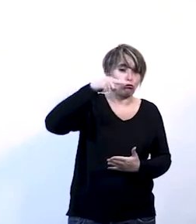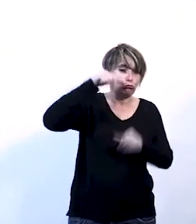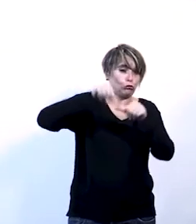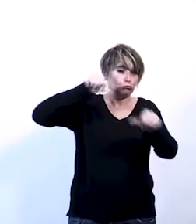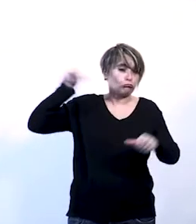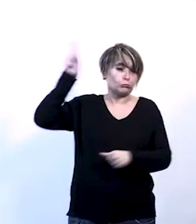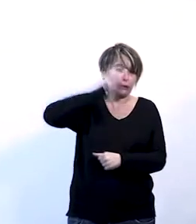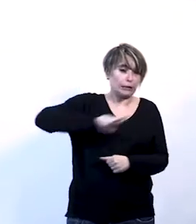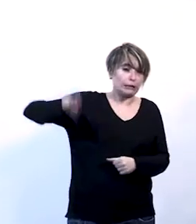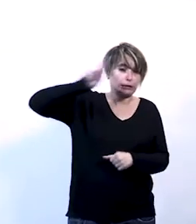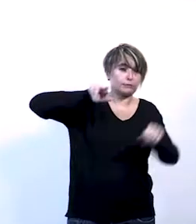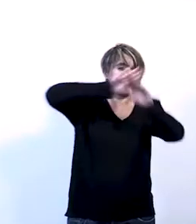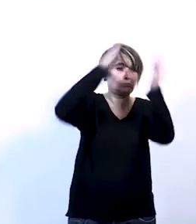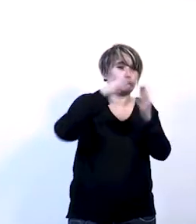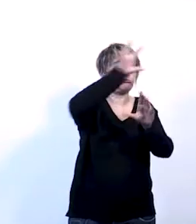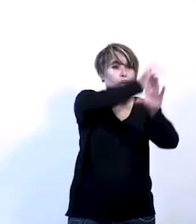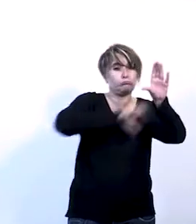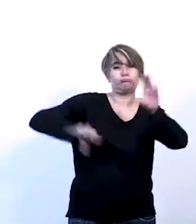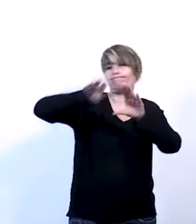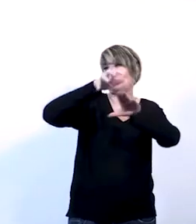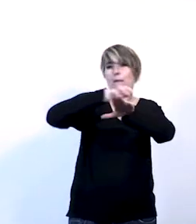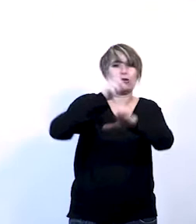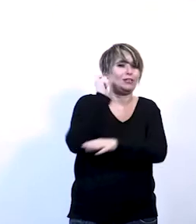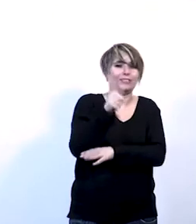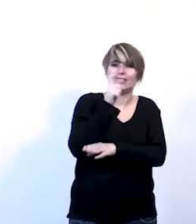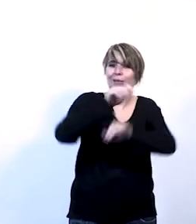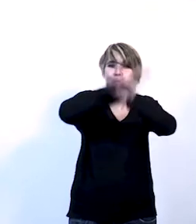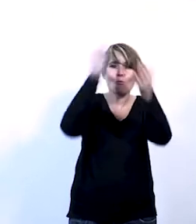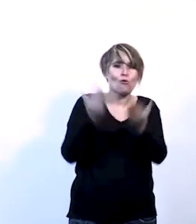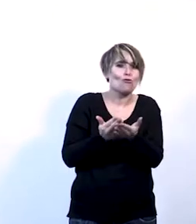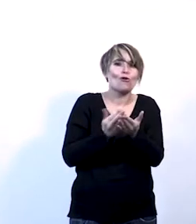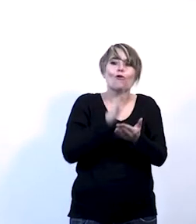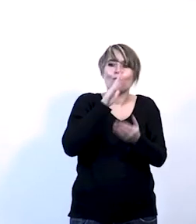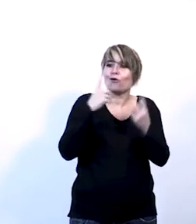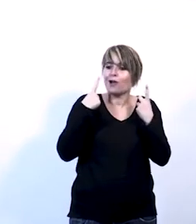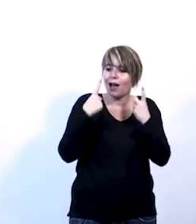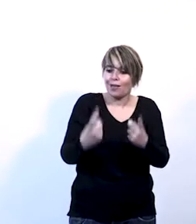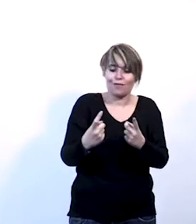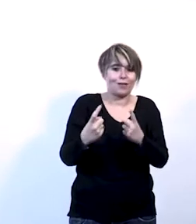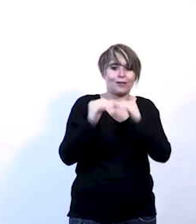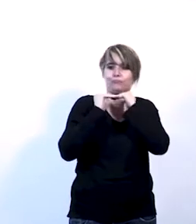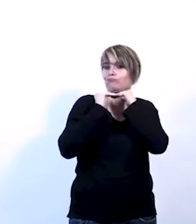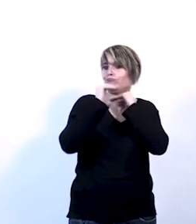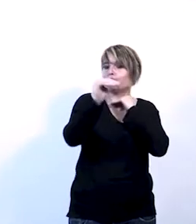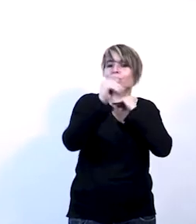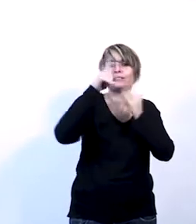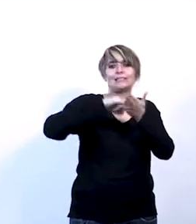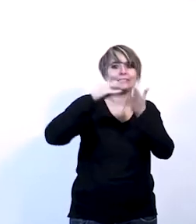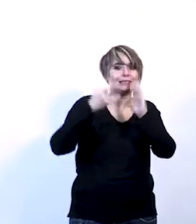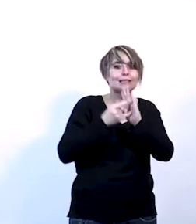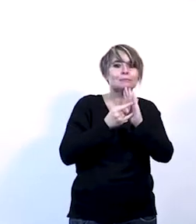repite en muchos lugares del mundo, en la mayoría de los lugares del mundo, porque probablemente se necesite para el sostenimiento también del